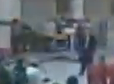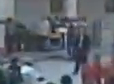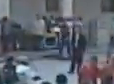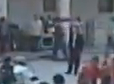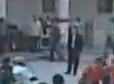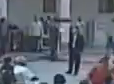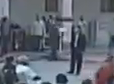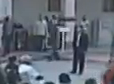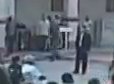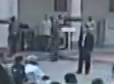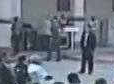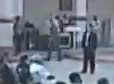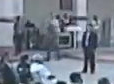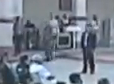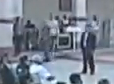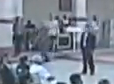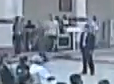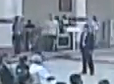Maduro yoa.